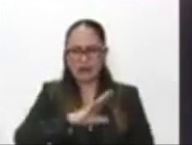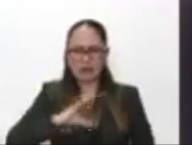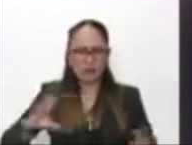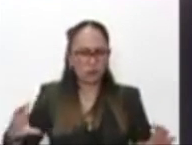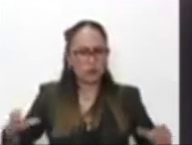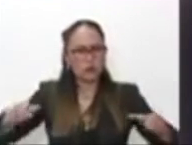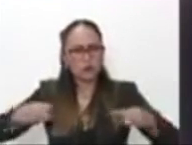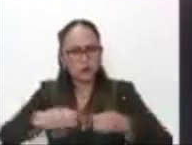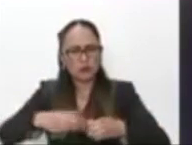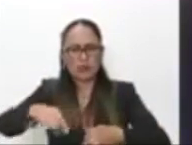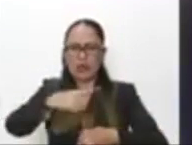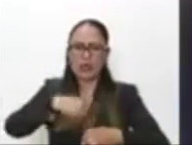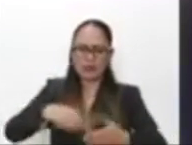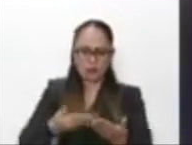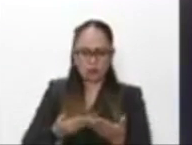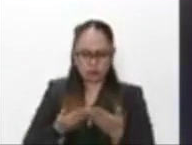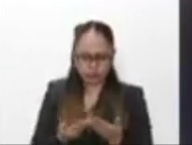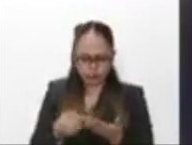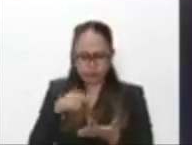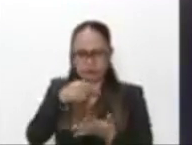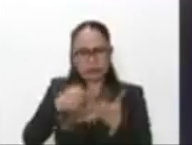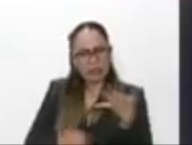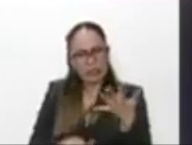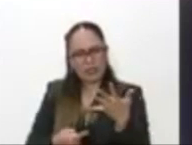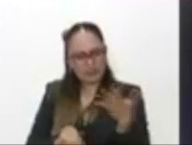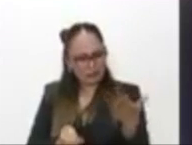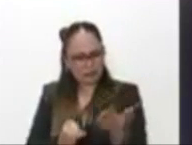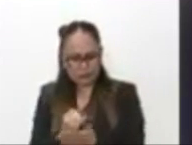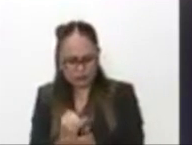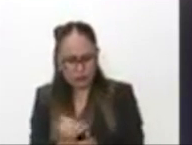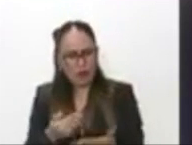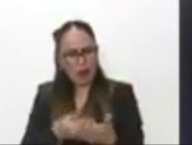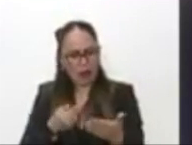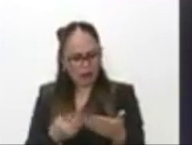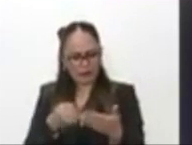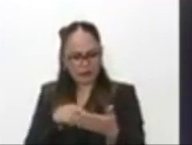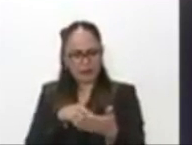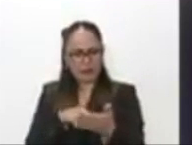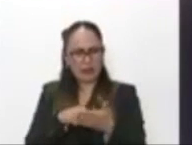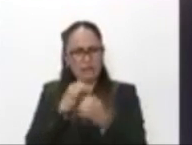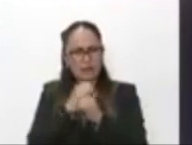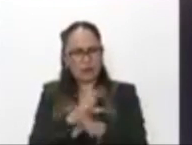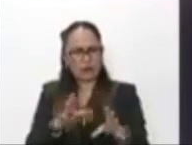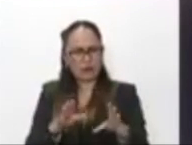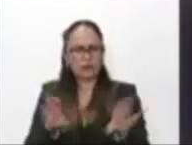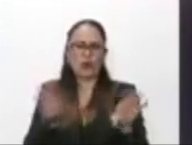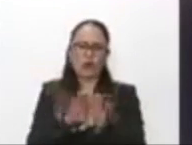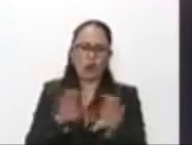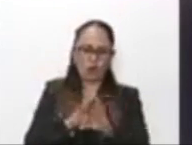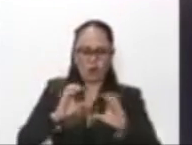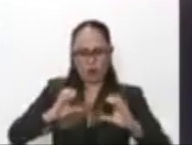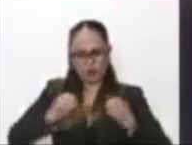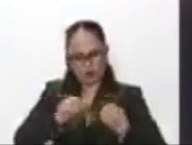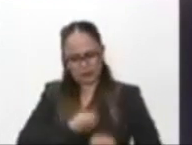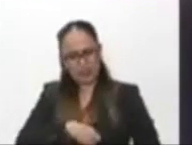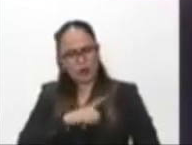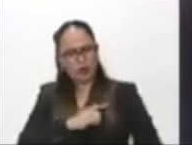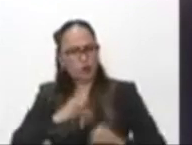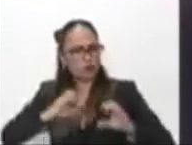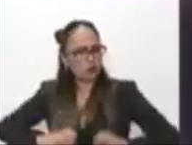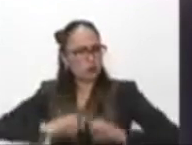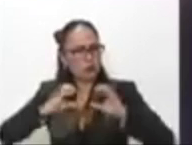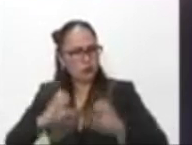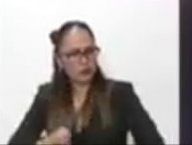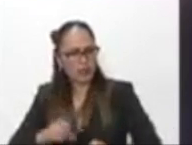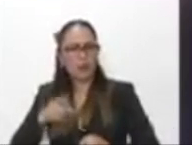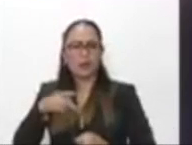contar con elementos no solo para tomar decisiones en cuanto al cuidado de su salud sino también